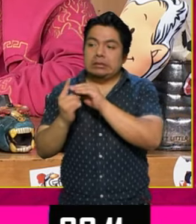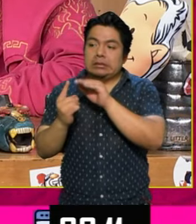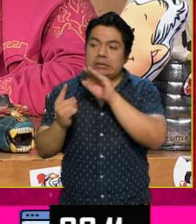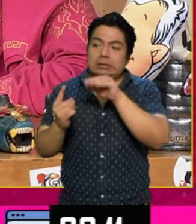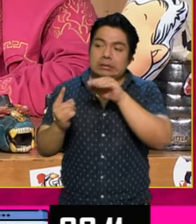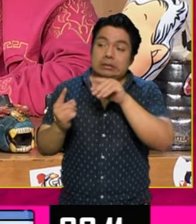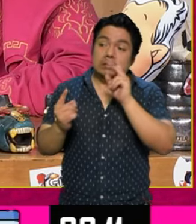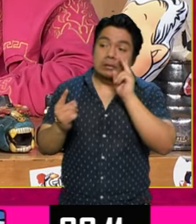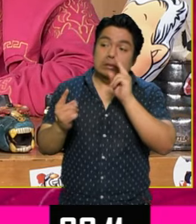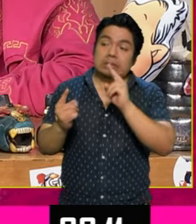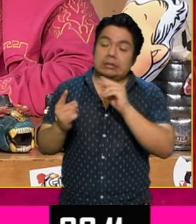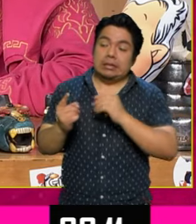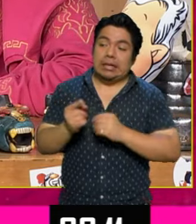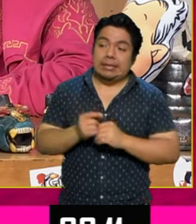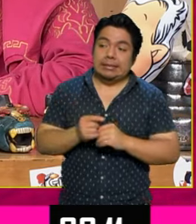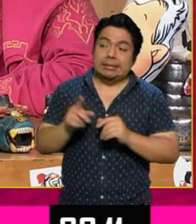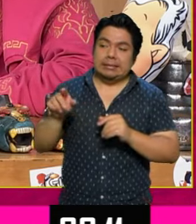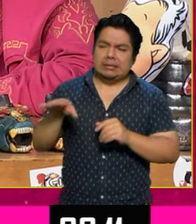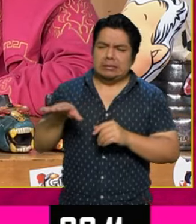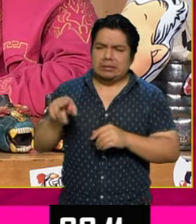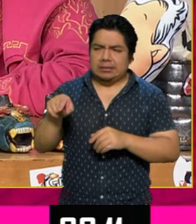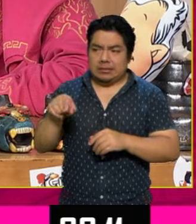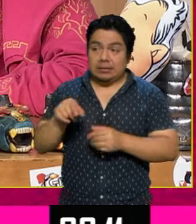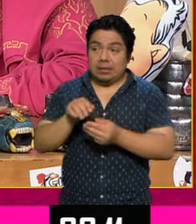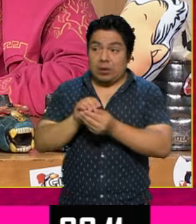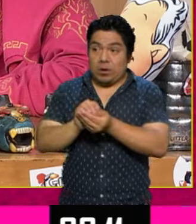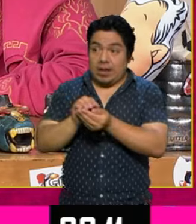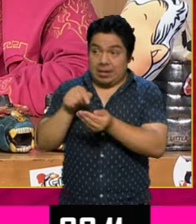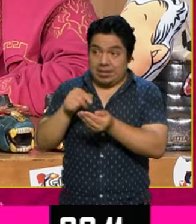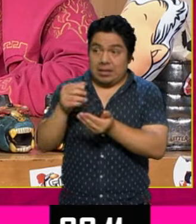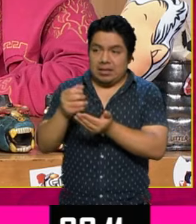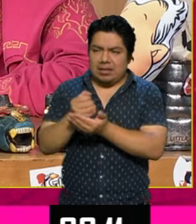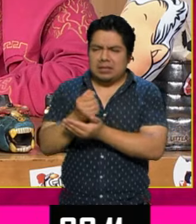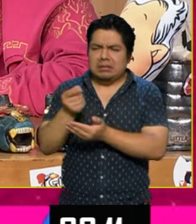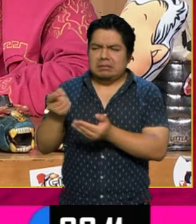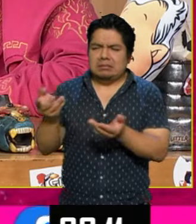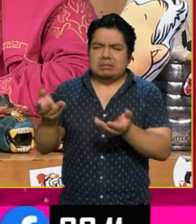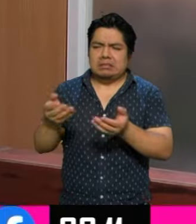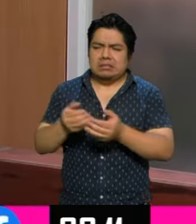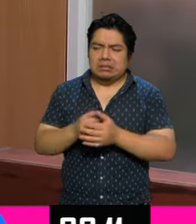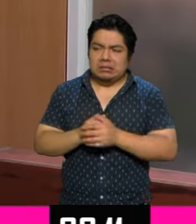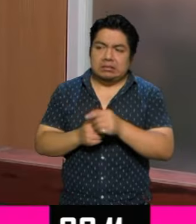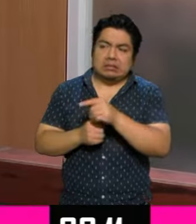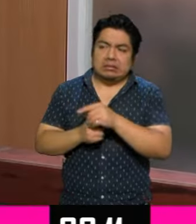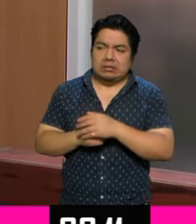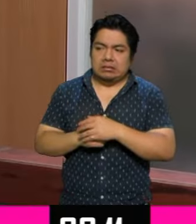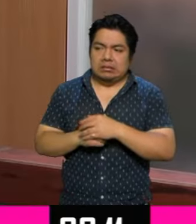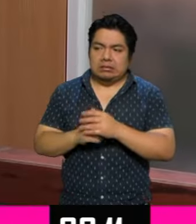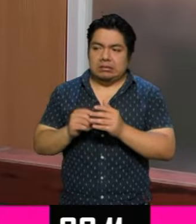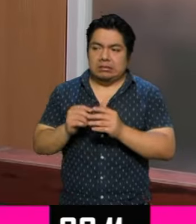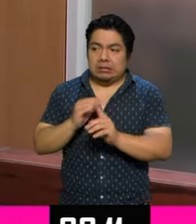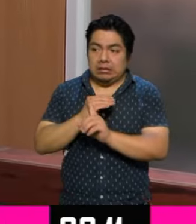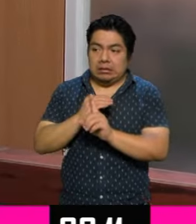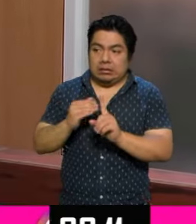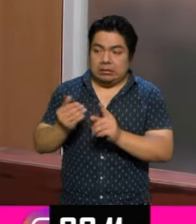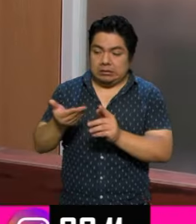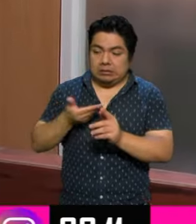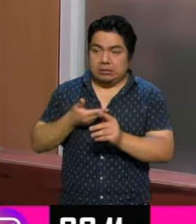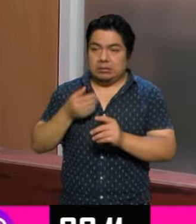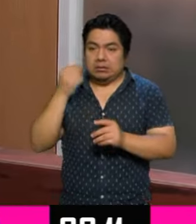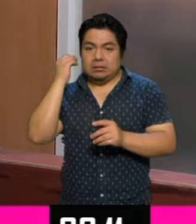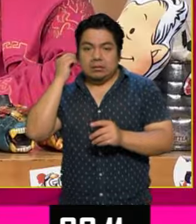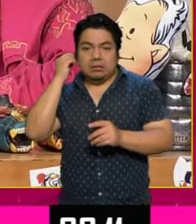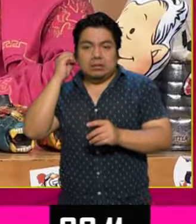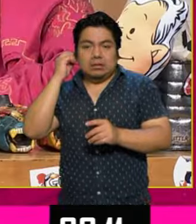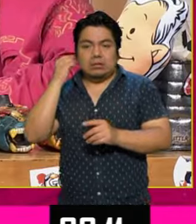Maño, y si os digo que te sacaste la lotería, ¿tú qué harías? Te daría la mitad y al que le dio el